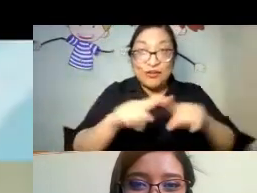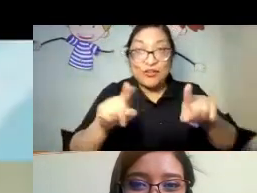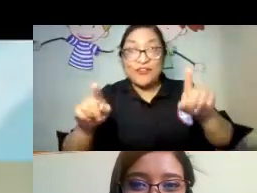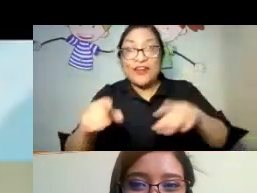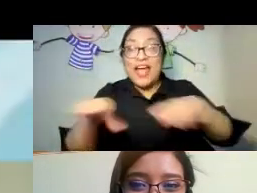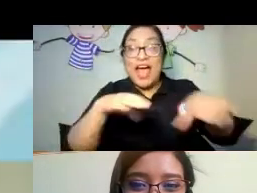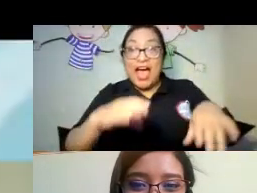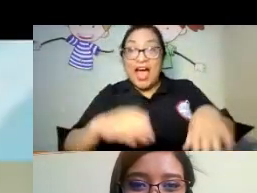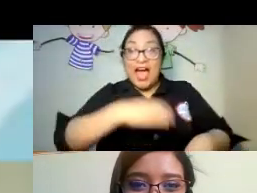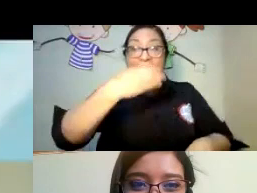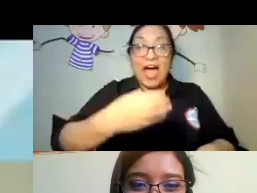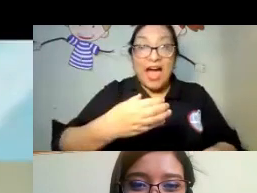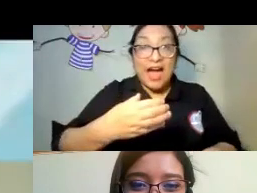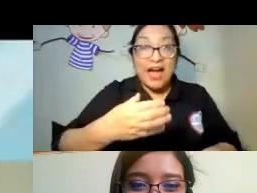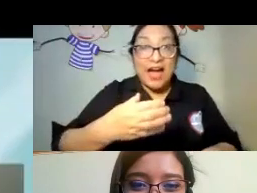escala a la muela,